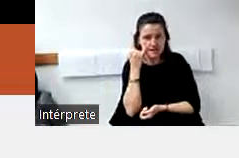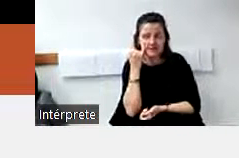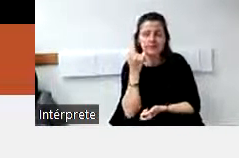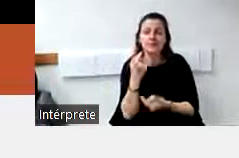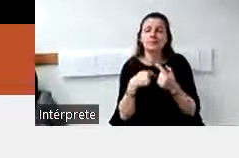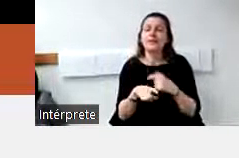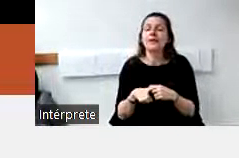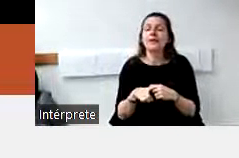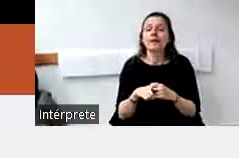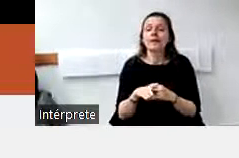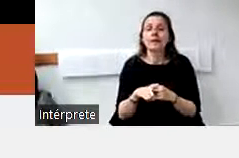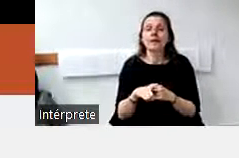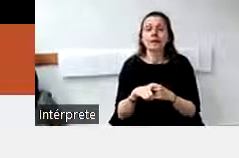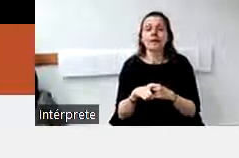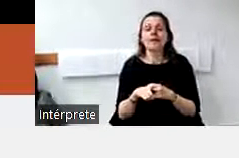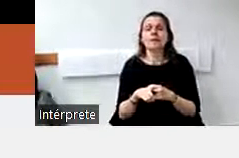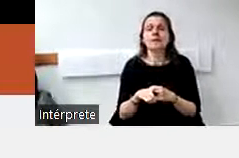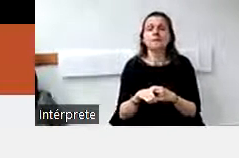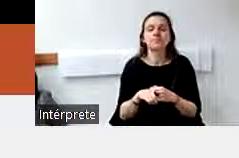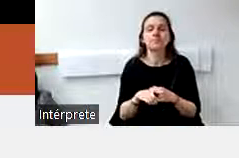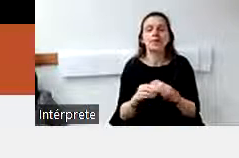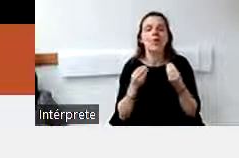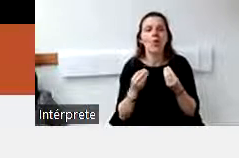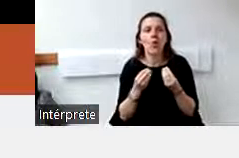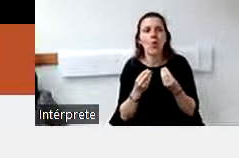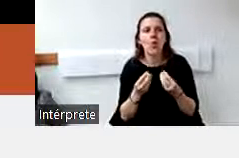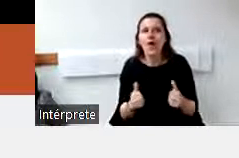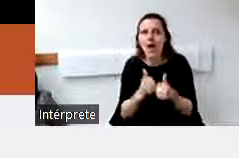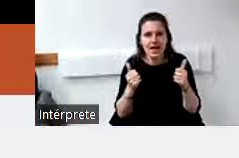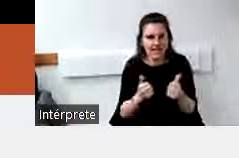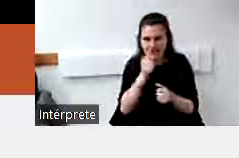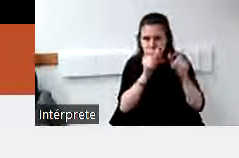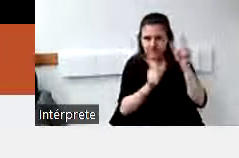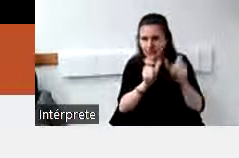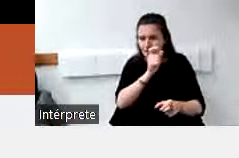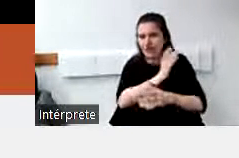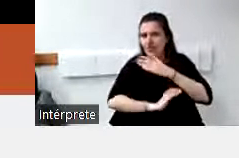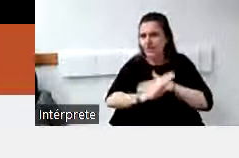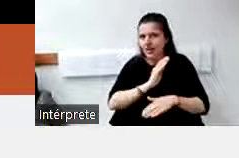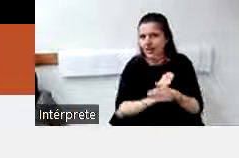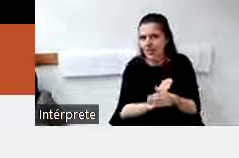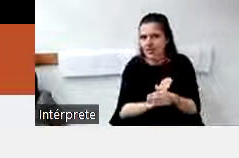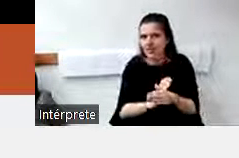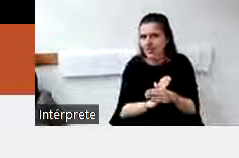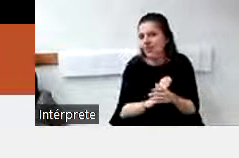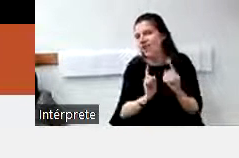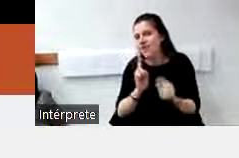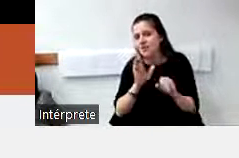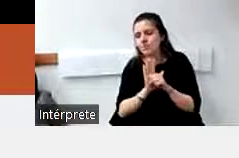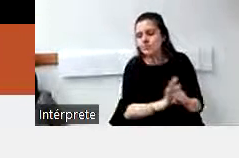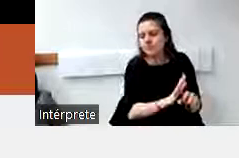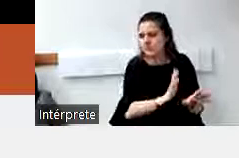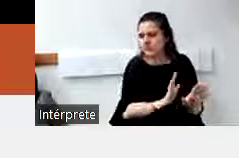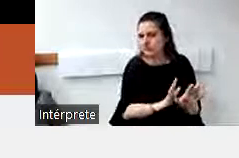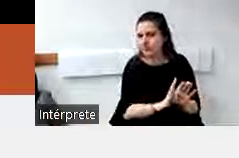puedan manejar sus deseos, su sexualidad, su cuerpo, trae consecuencias. Y las consecuencias